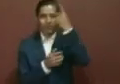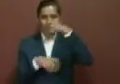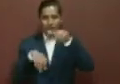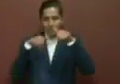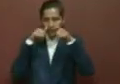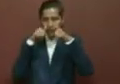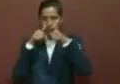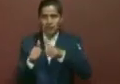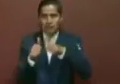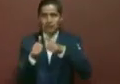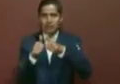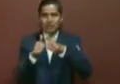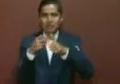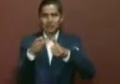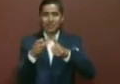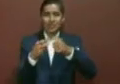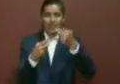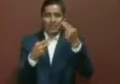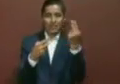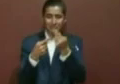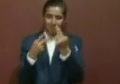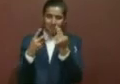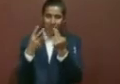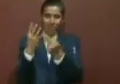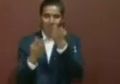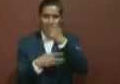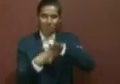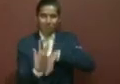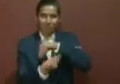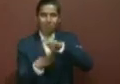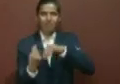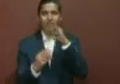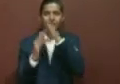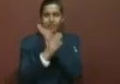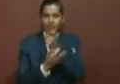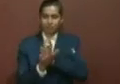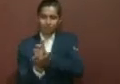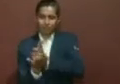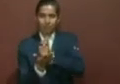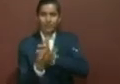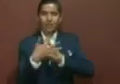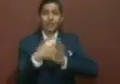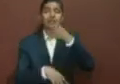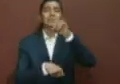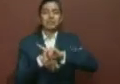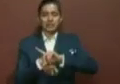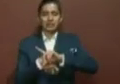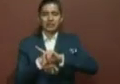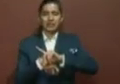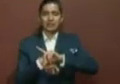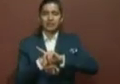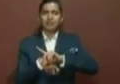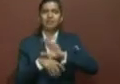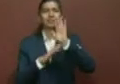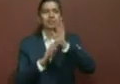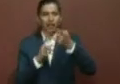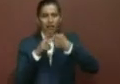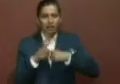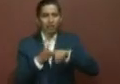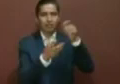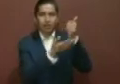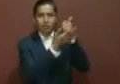atender la necesidad financiera para cubrir quincenas. Ya empezaron a ayudarnos.